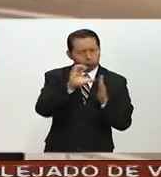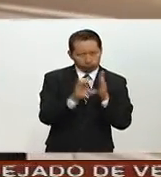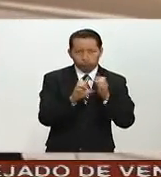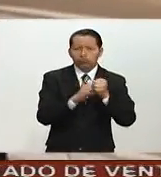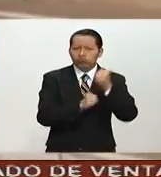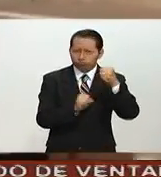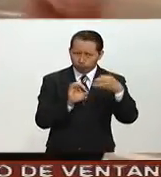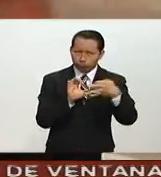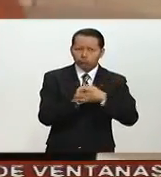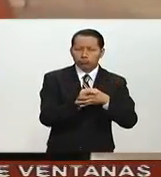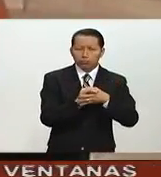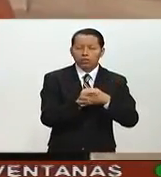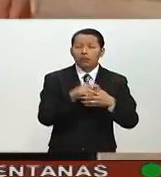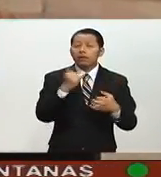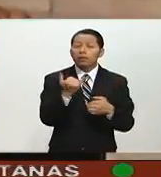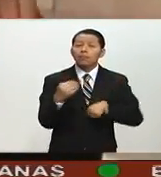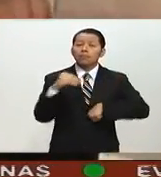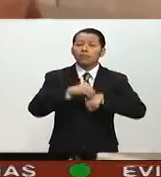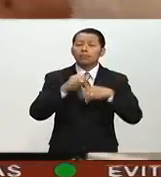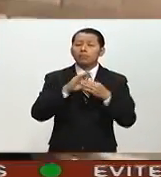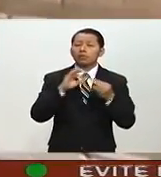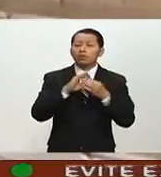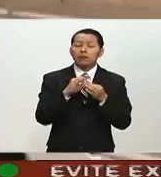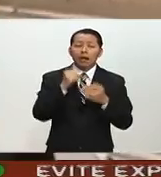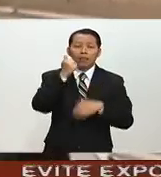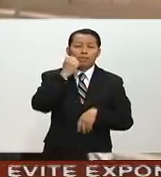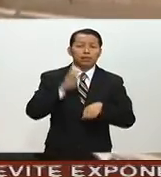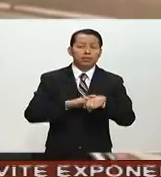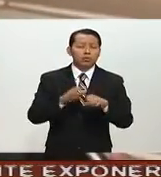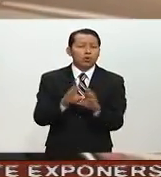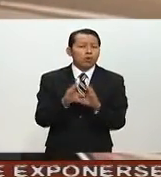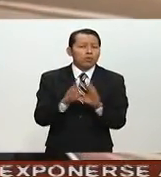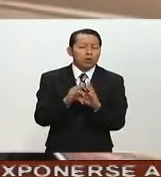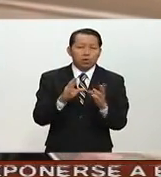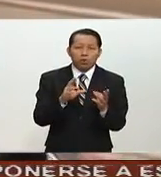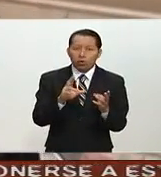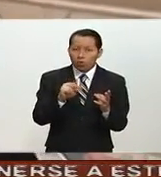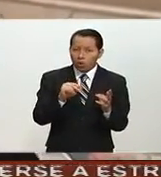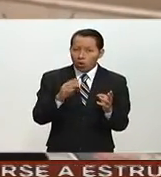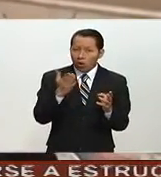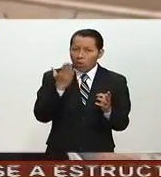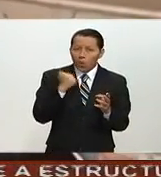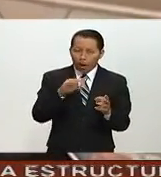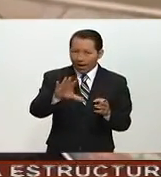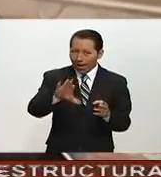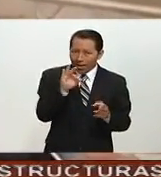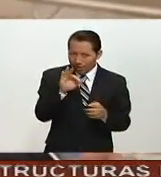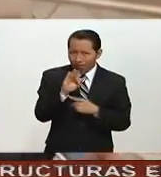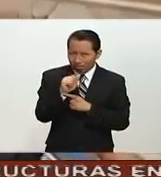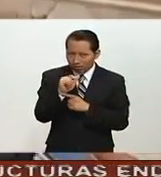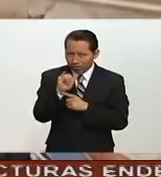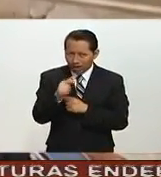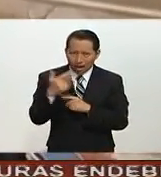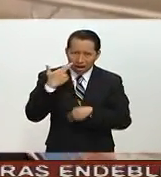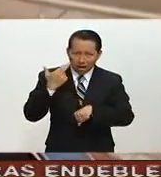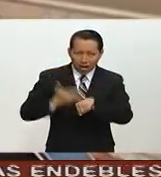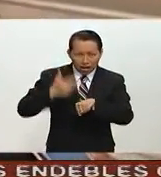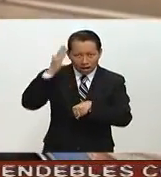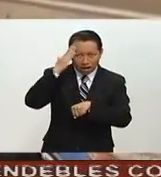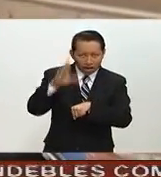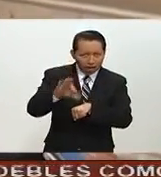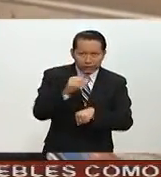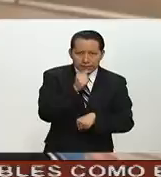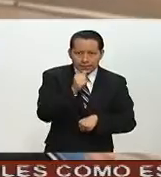Además, agregó que en esta administración no será designado el fiscal del ramo en la administración